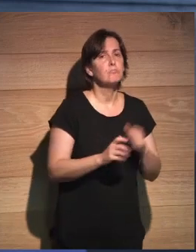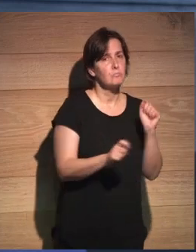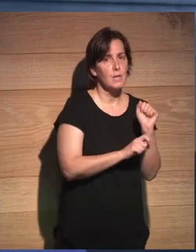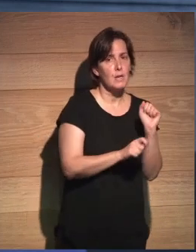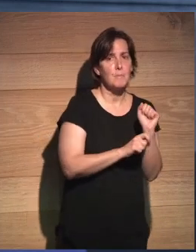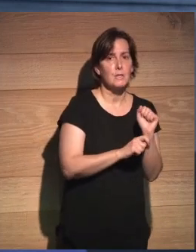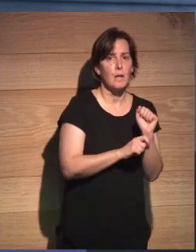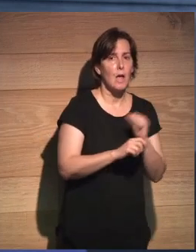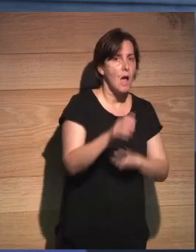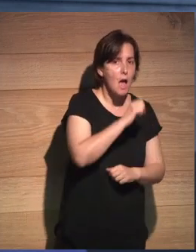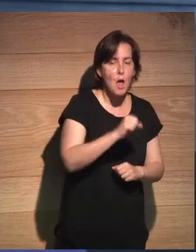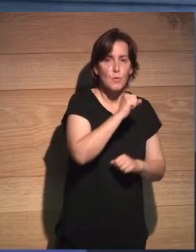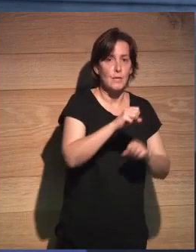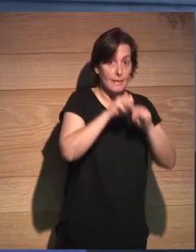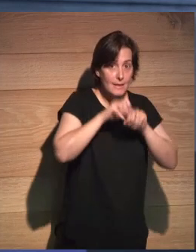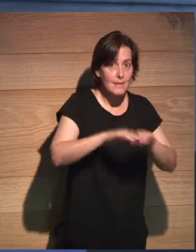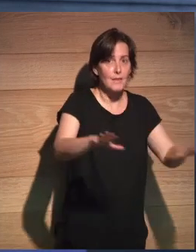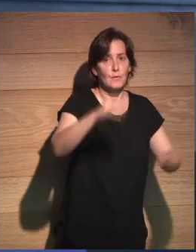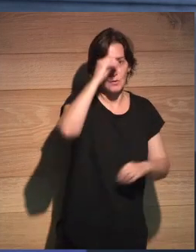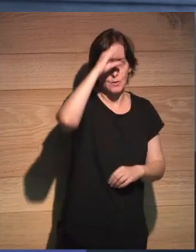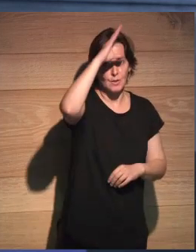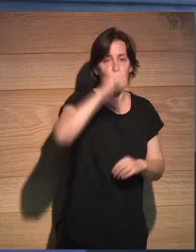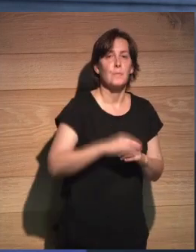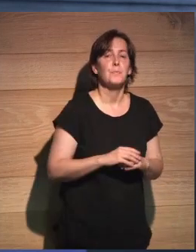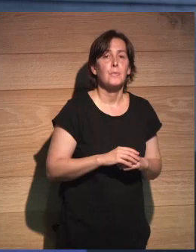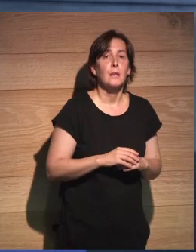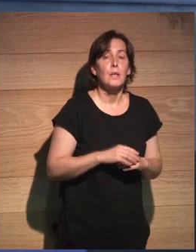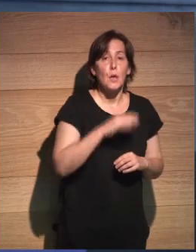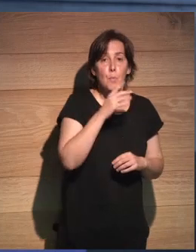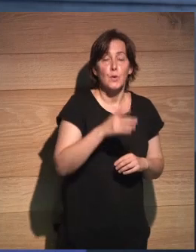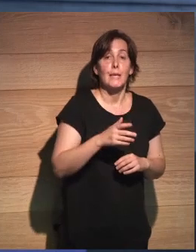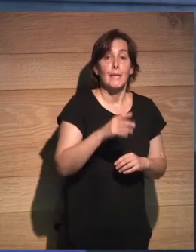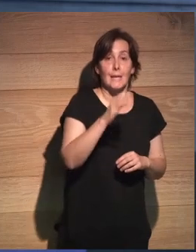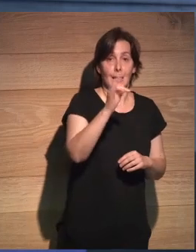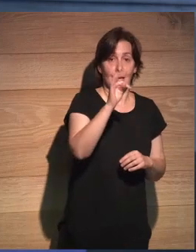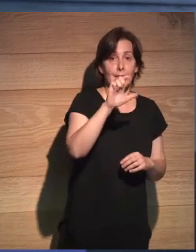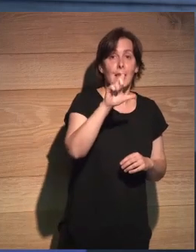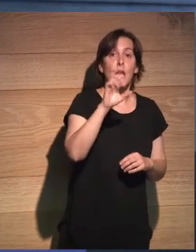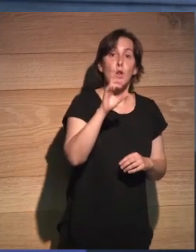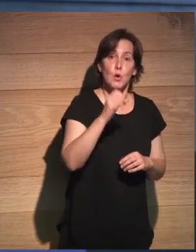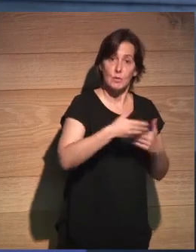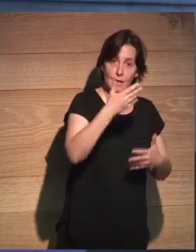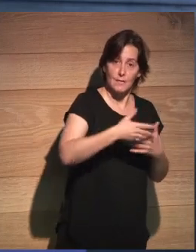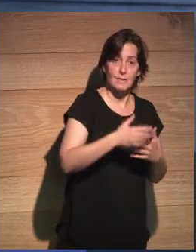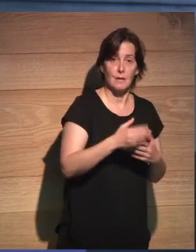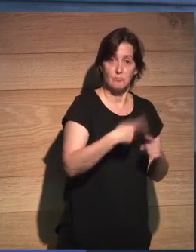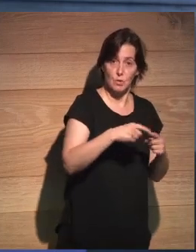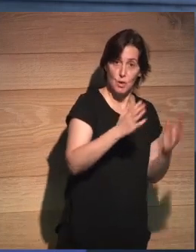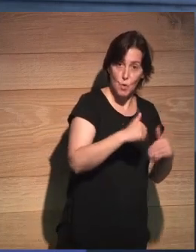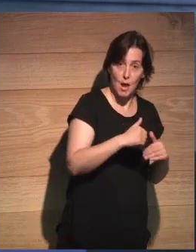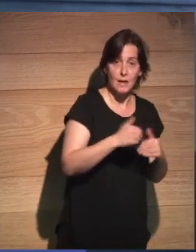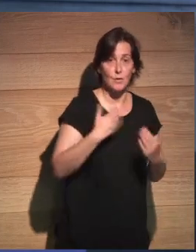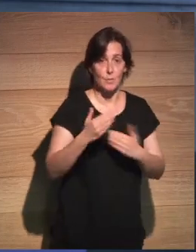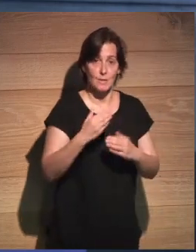herramienta espectacular de difusión de conocimiento, ha complementado las cosas que no tenía Telos y Telos, pues